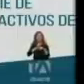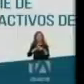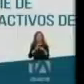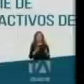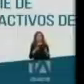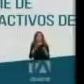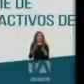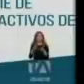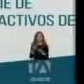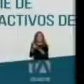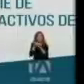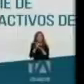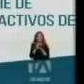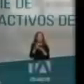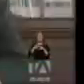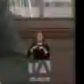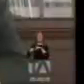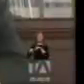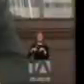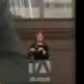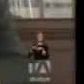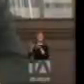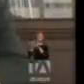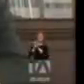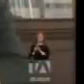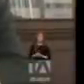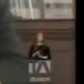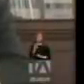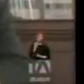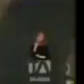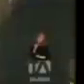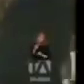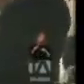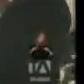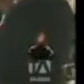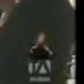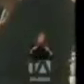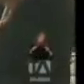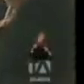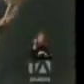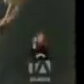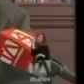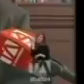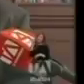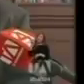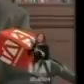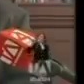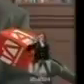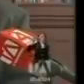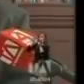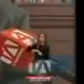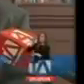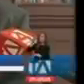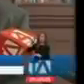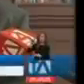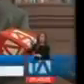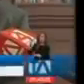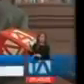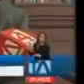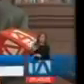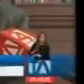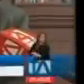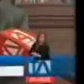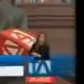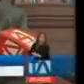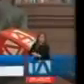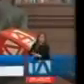de activos de origen ilícito. Por lo que Antonio Gagliardo asegura que en esta investigación no hay que olvidar a Topic. Bueno, ¿qué pasa con este señor que lo involucra